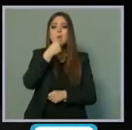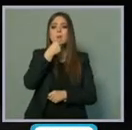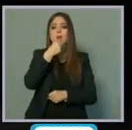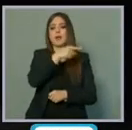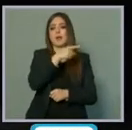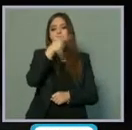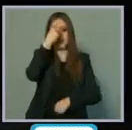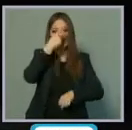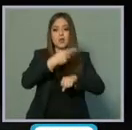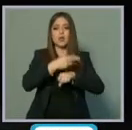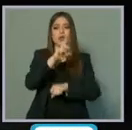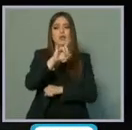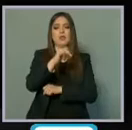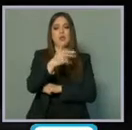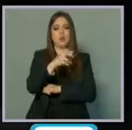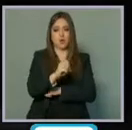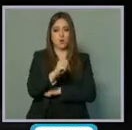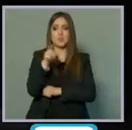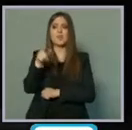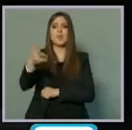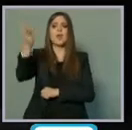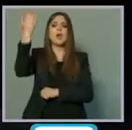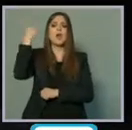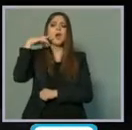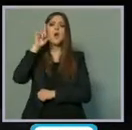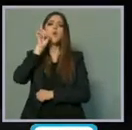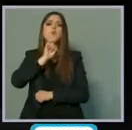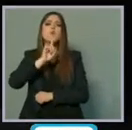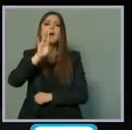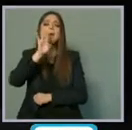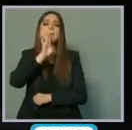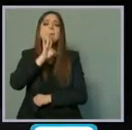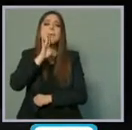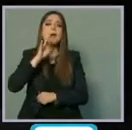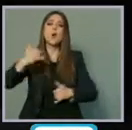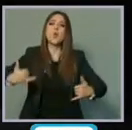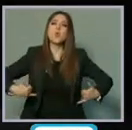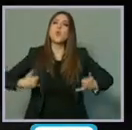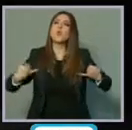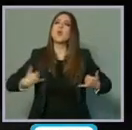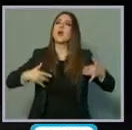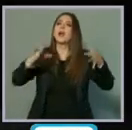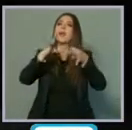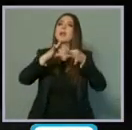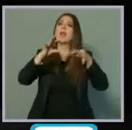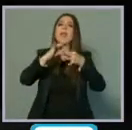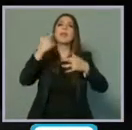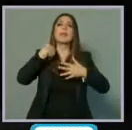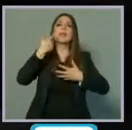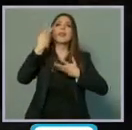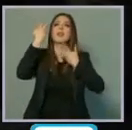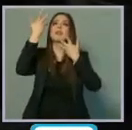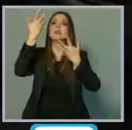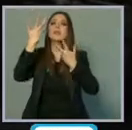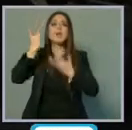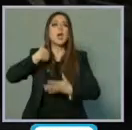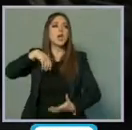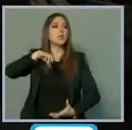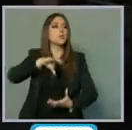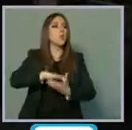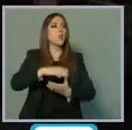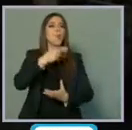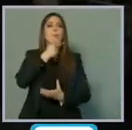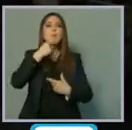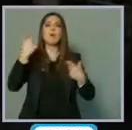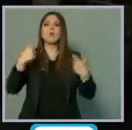añora sus tiempos de juventud, que le hubiera gustado casarse con un hombre rico y de una postura importante y todo